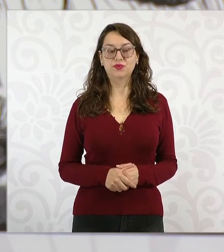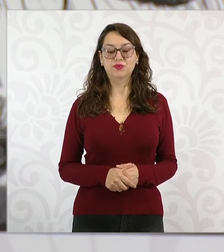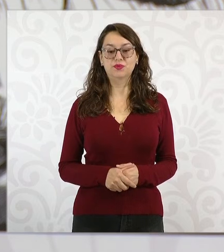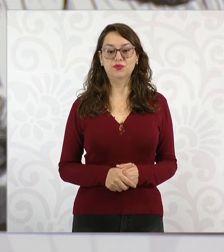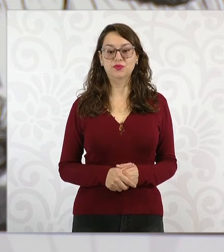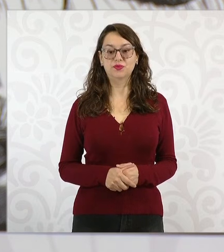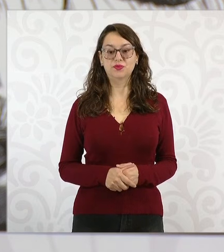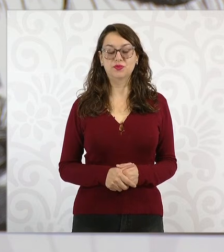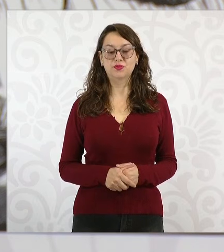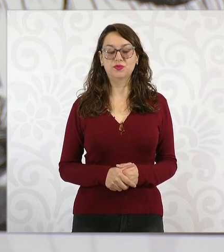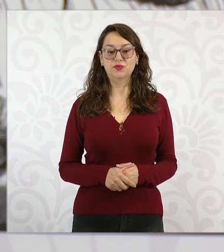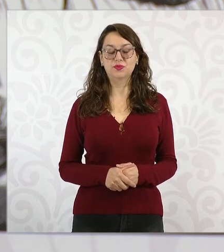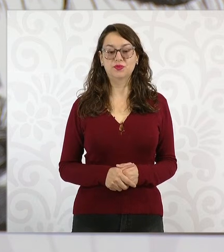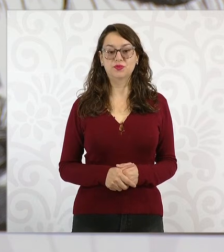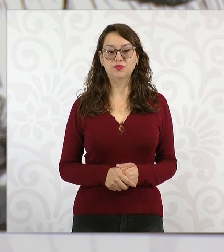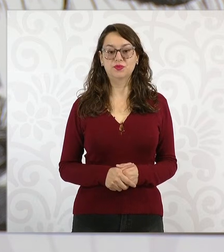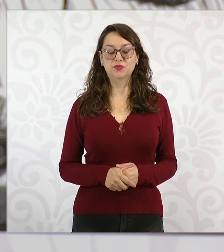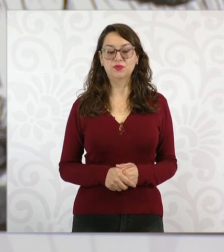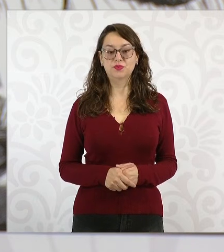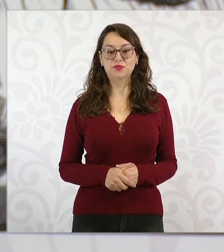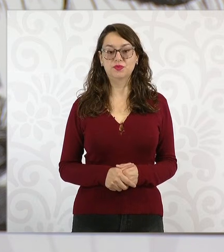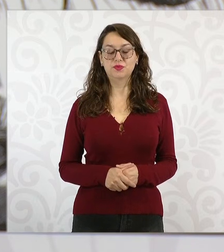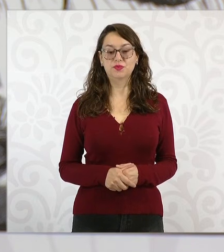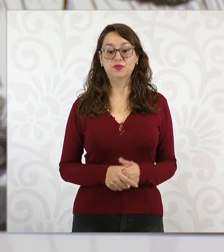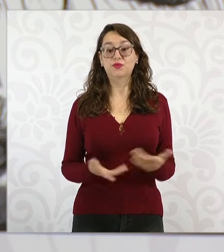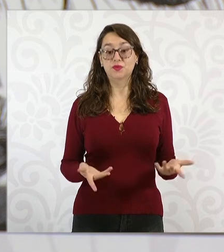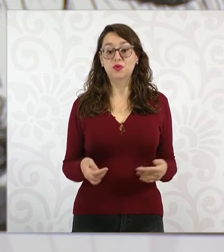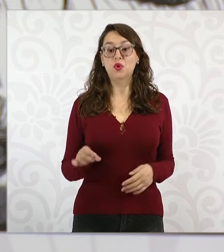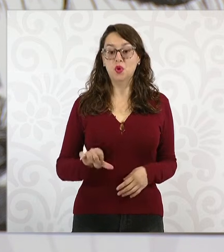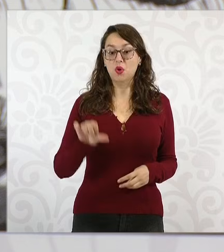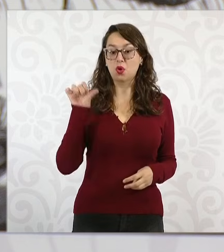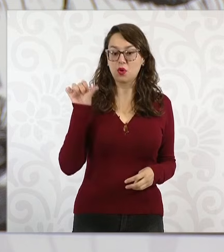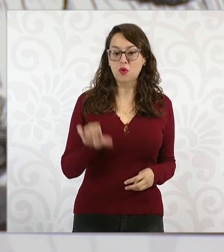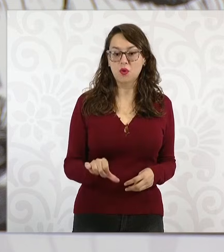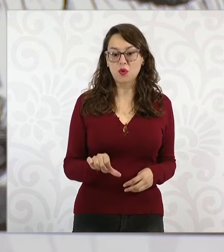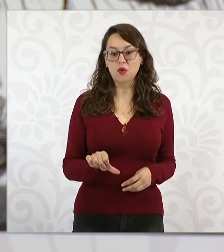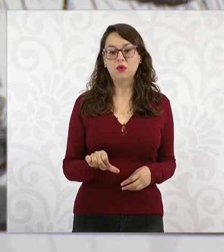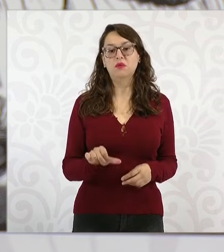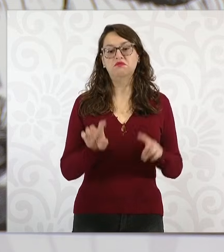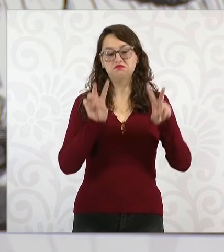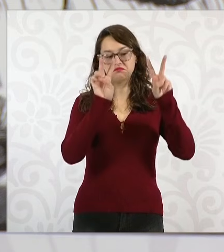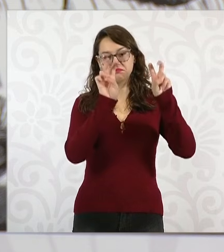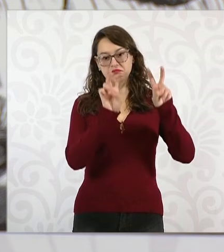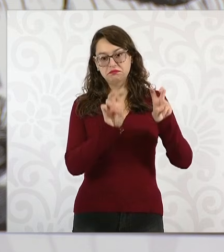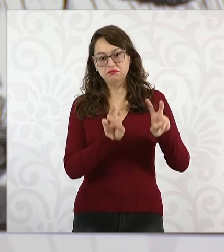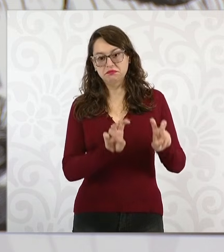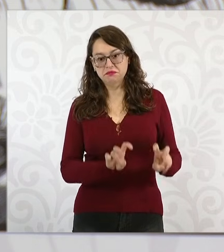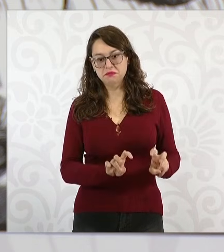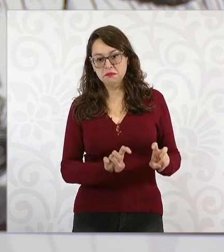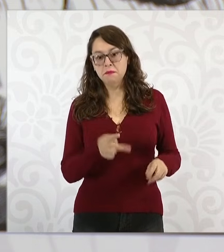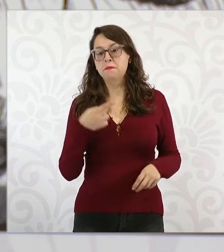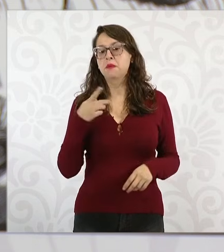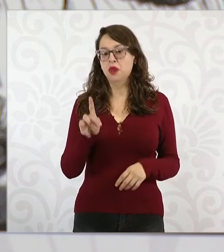de, bueno, aparte de felicitar a la selección,